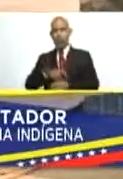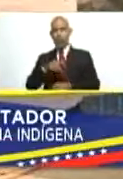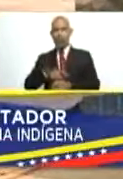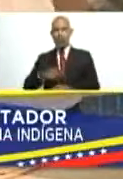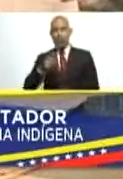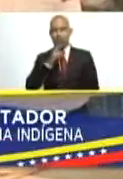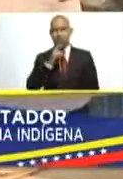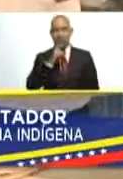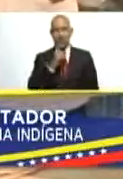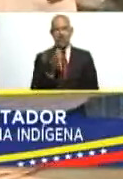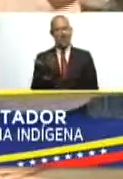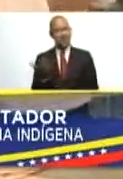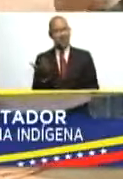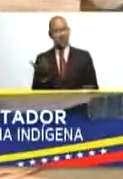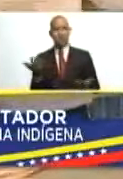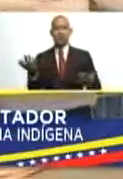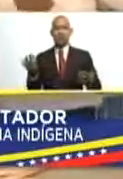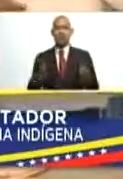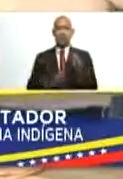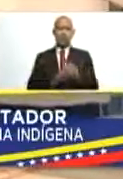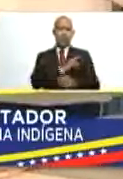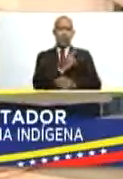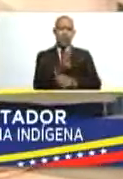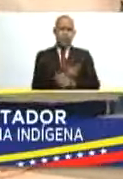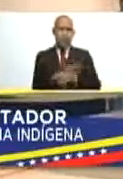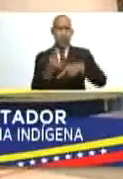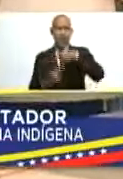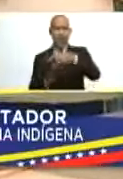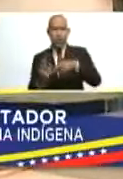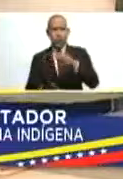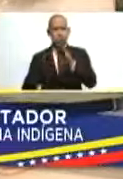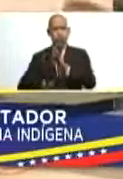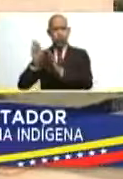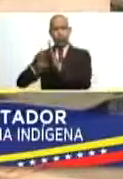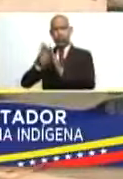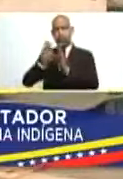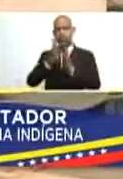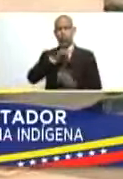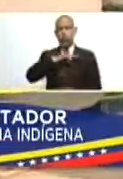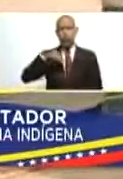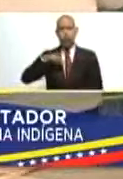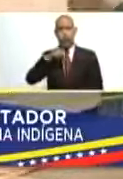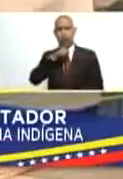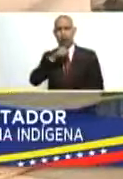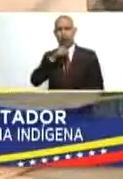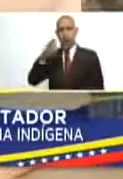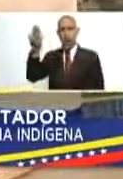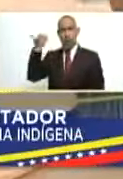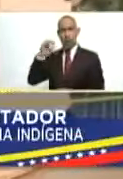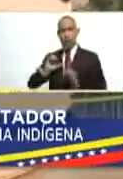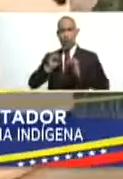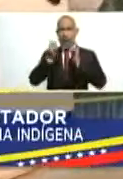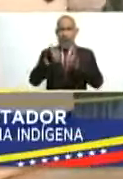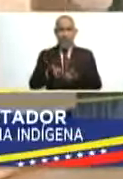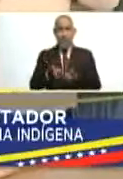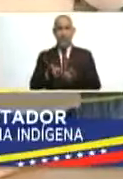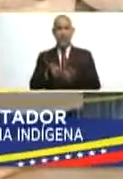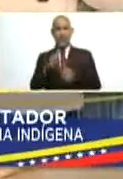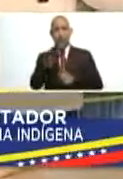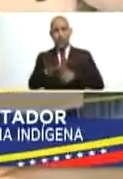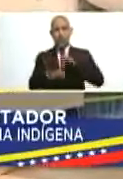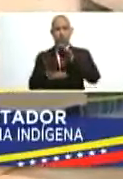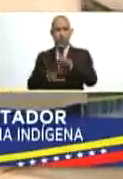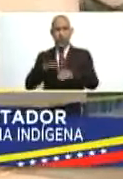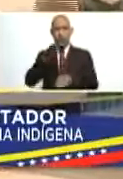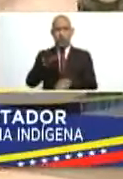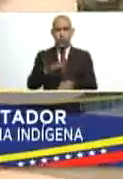el fortalecimiento de la revolución. Ya nuestros abuelos iniciaron un camino. Nuestro comandante Chávez nos ha